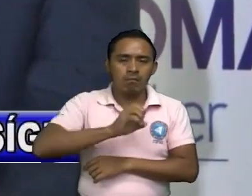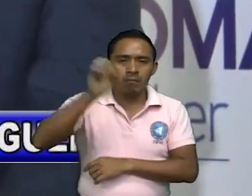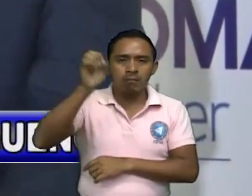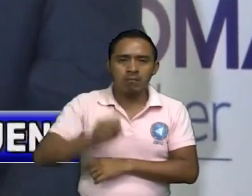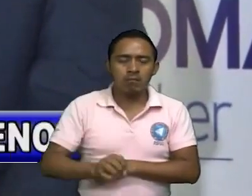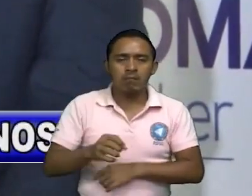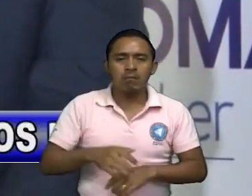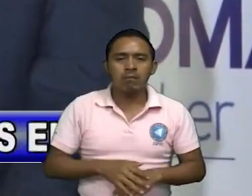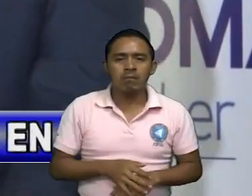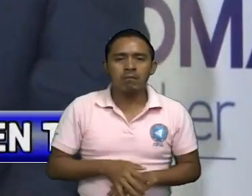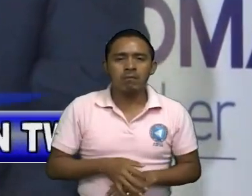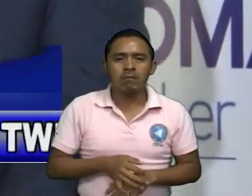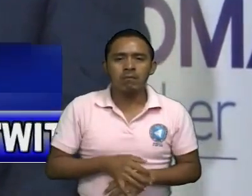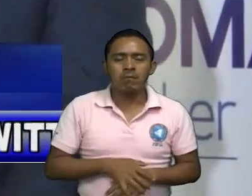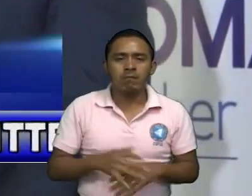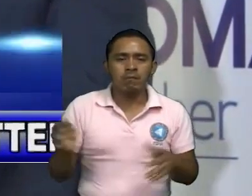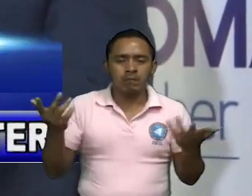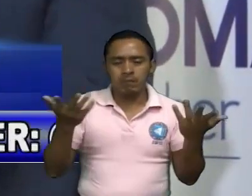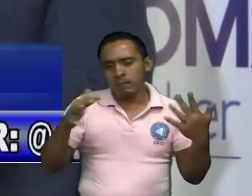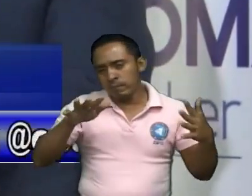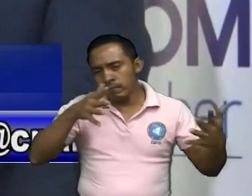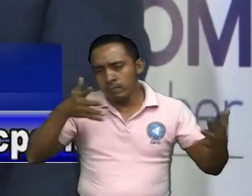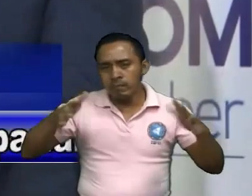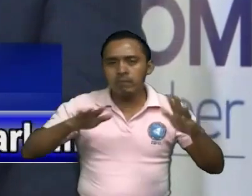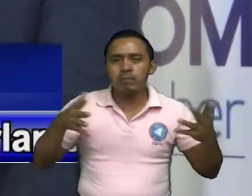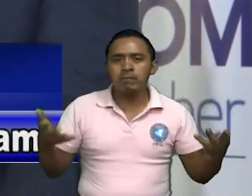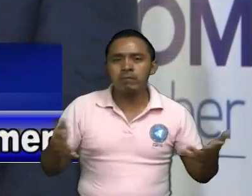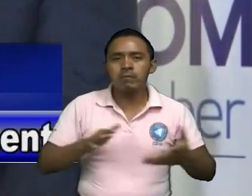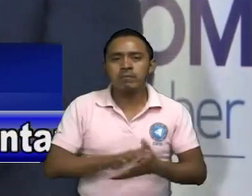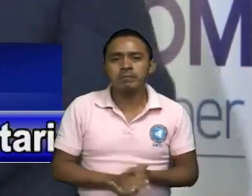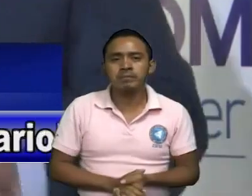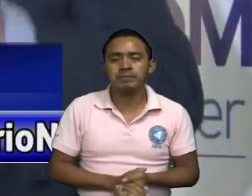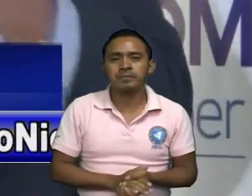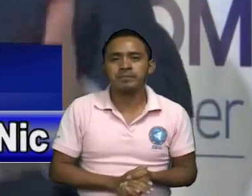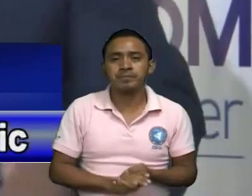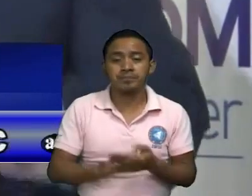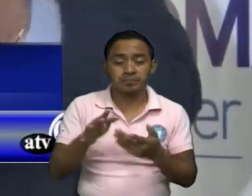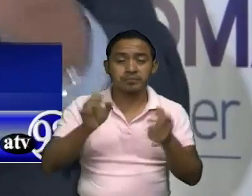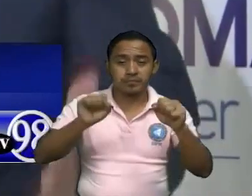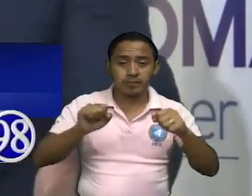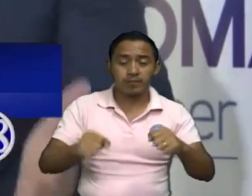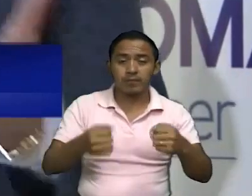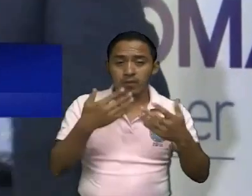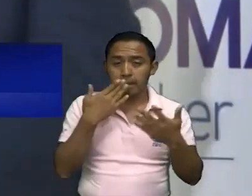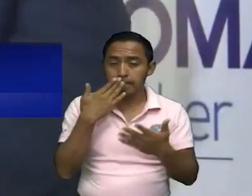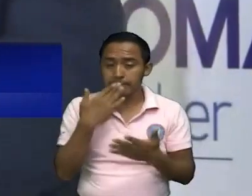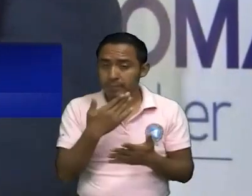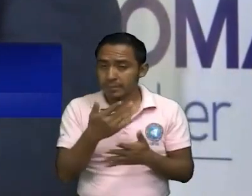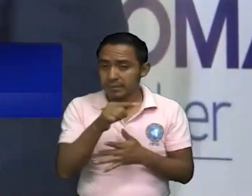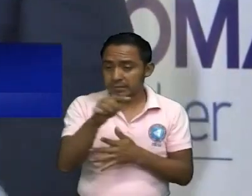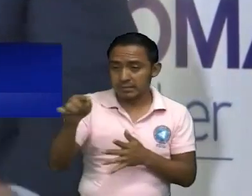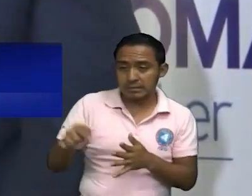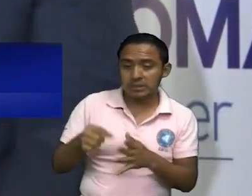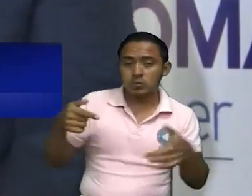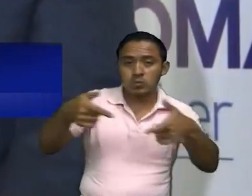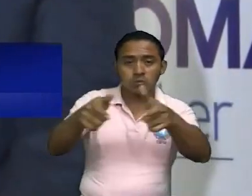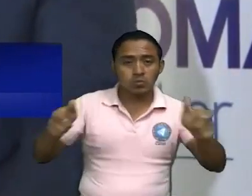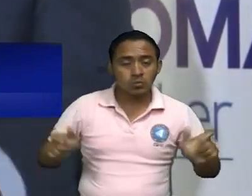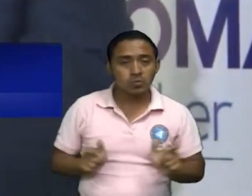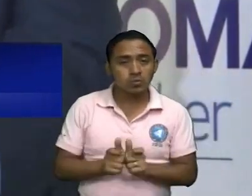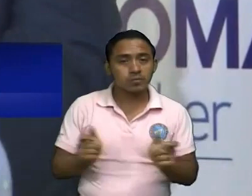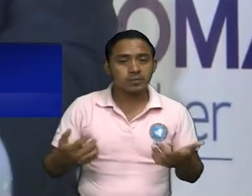37.5% y un techo probable, si logran convencer a ese segmento